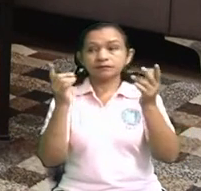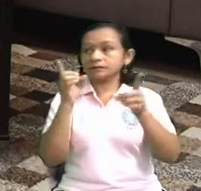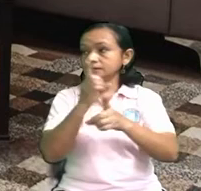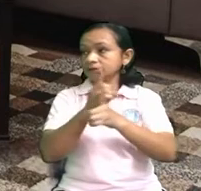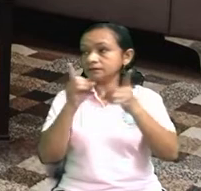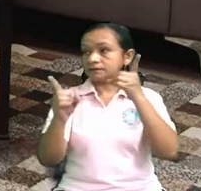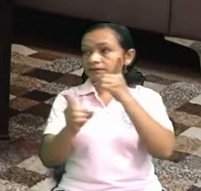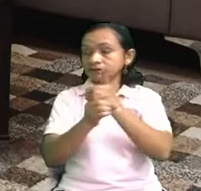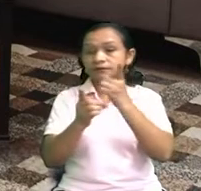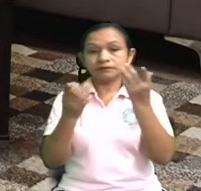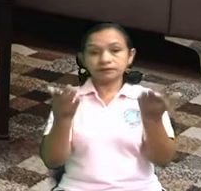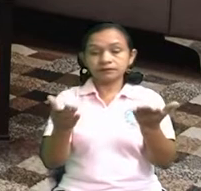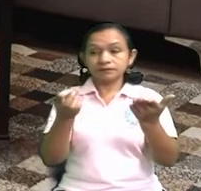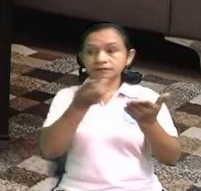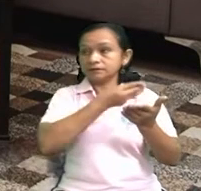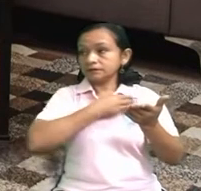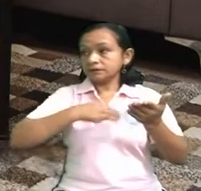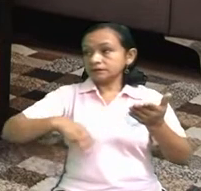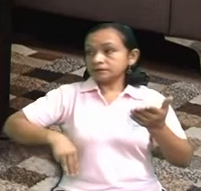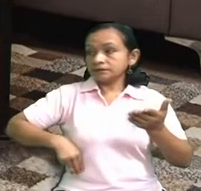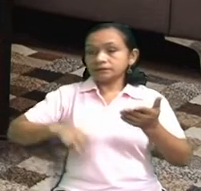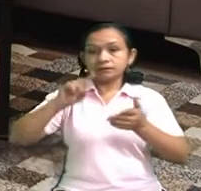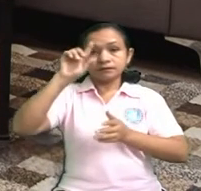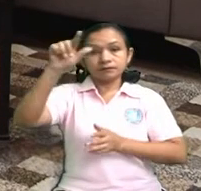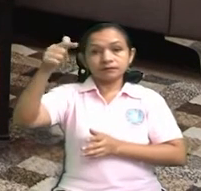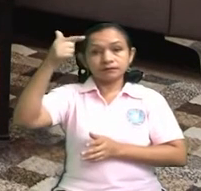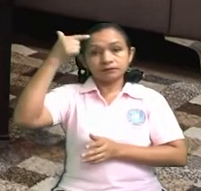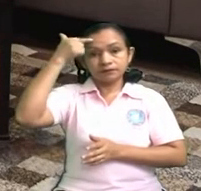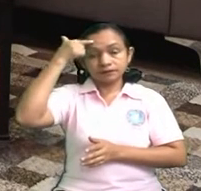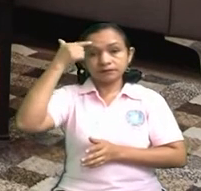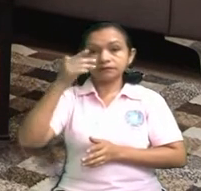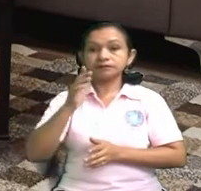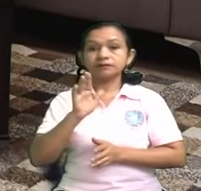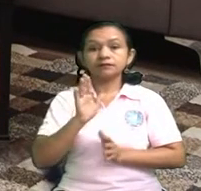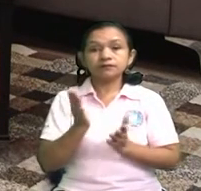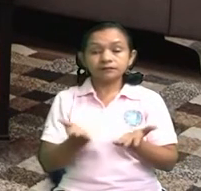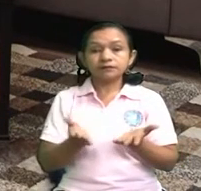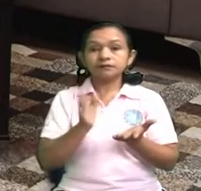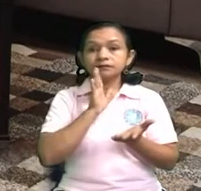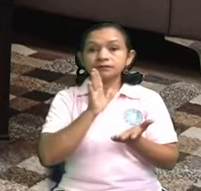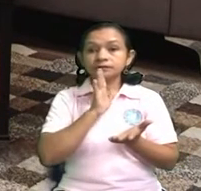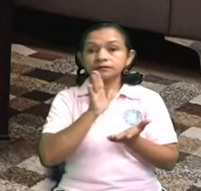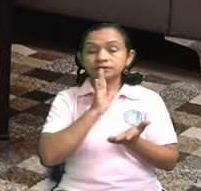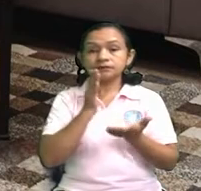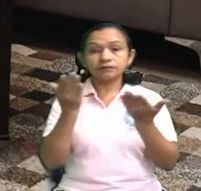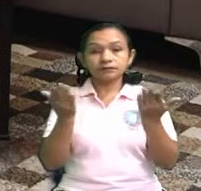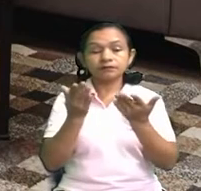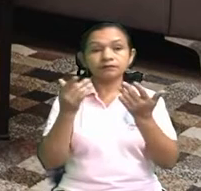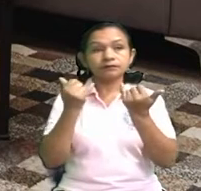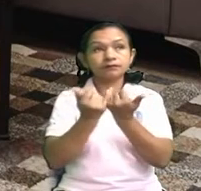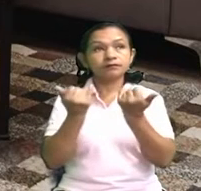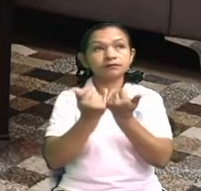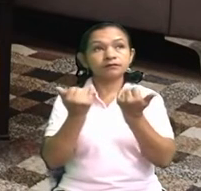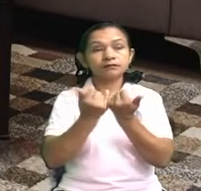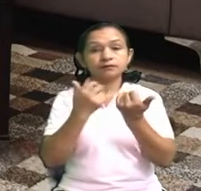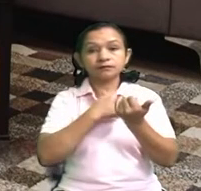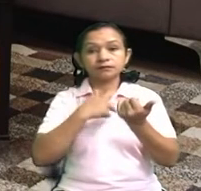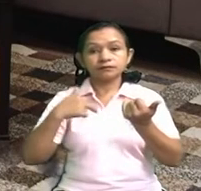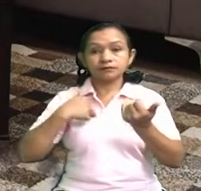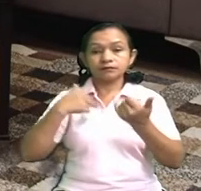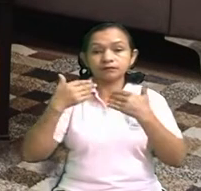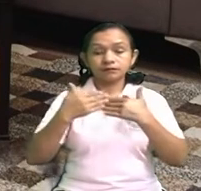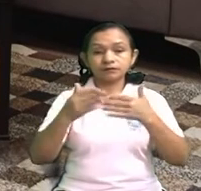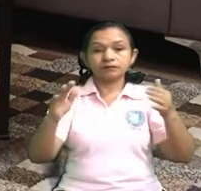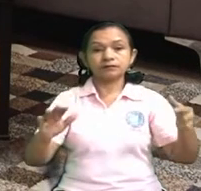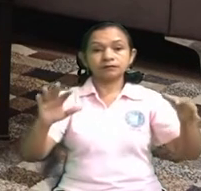de decir que nuestro Ministerio de Gobernación es producto de una revolución que encabezó